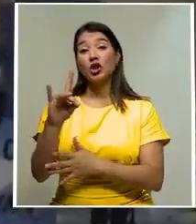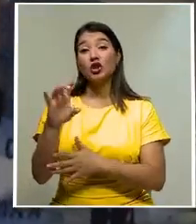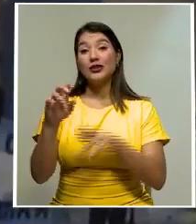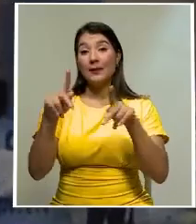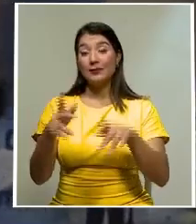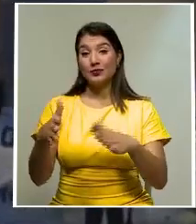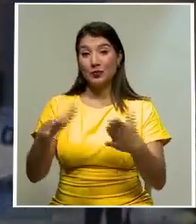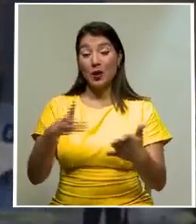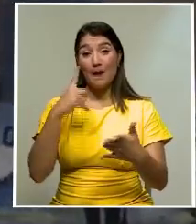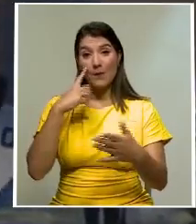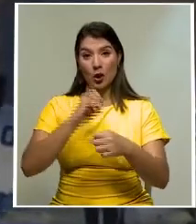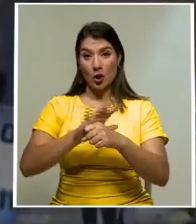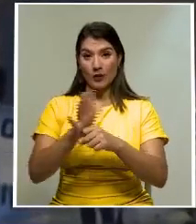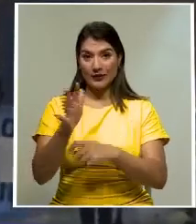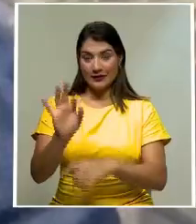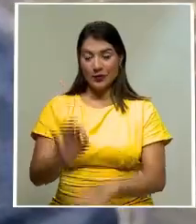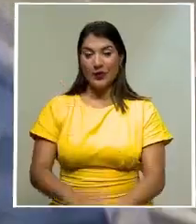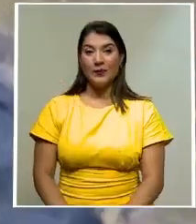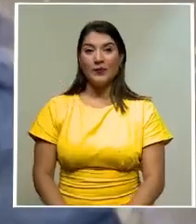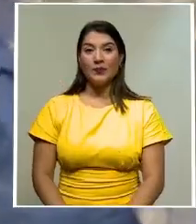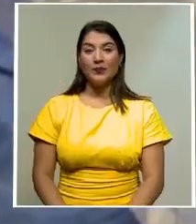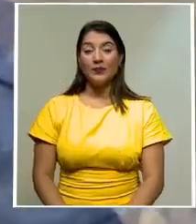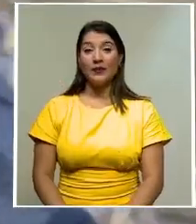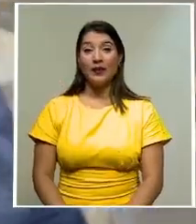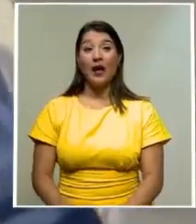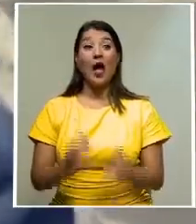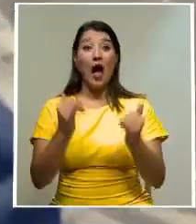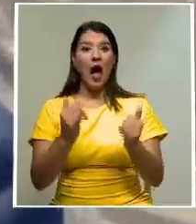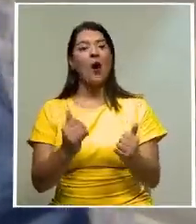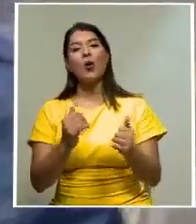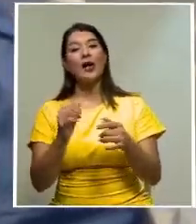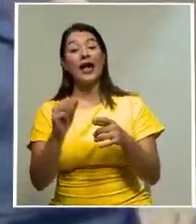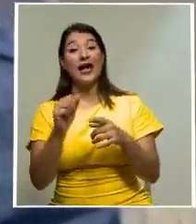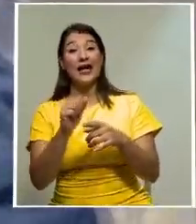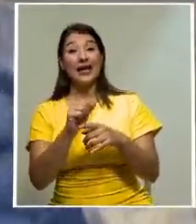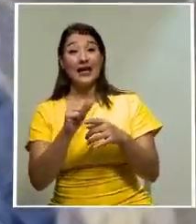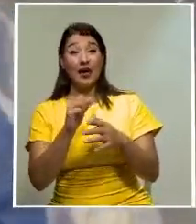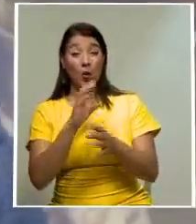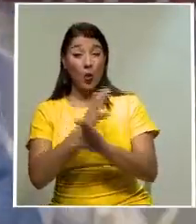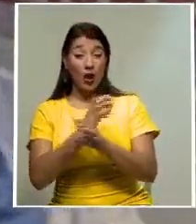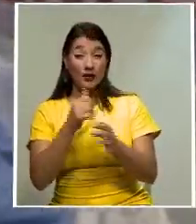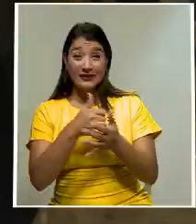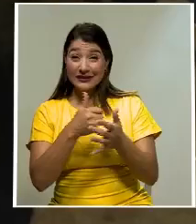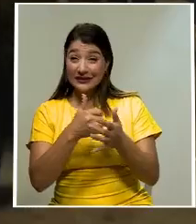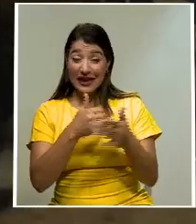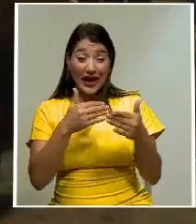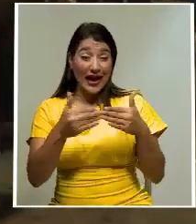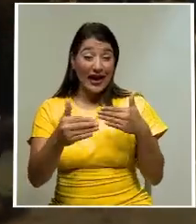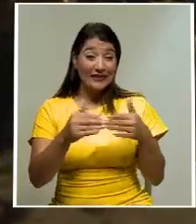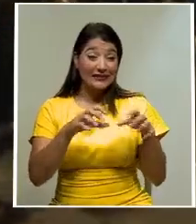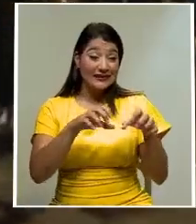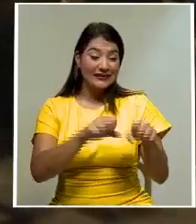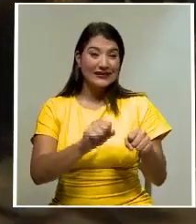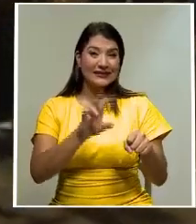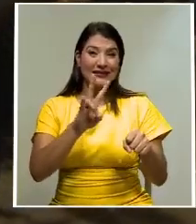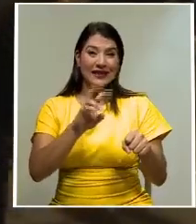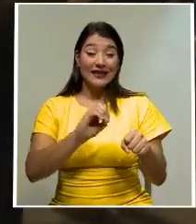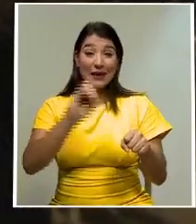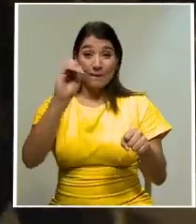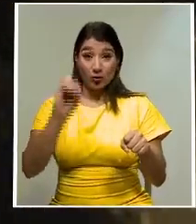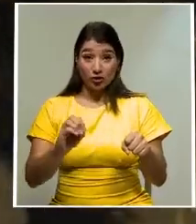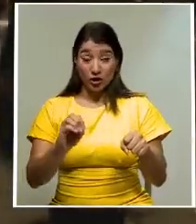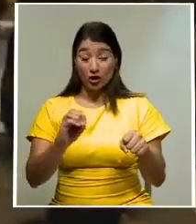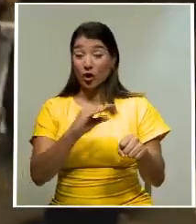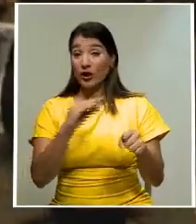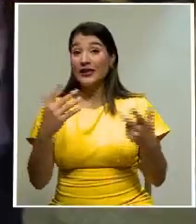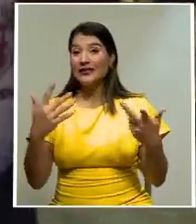de COVID-19. En tanto, las unidades de terapia intensiva se encuentran a casi el 70% de ocupación a nivel nacional, que llega